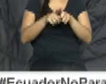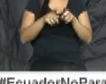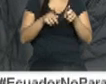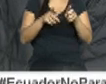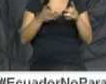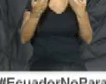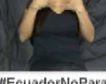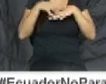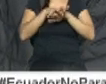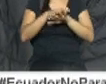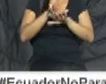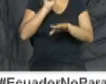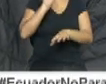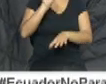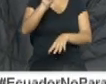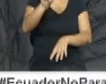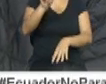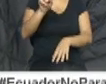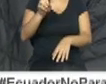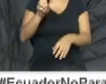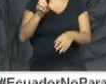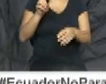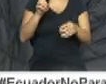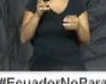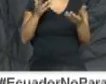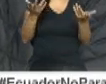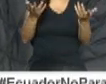una visión, digamos, mucho más